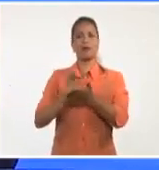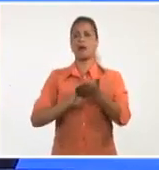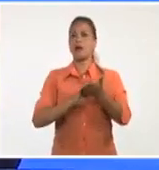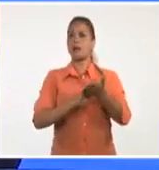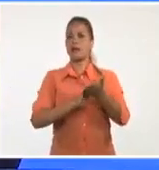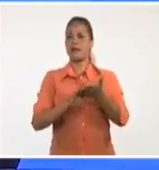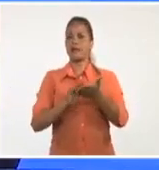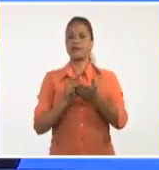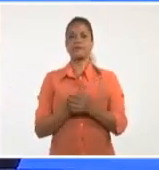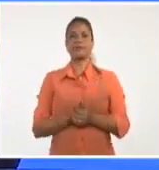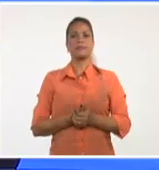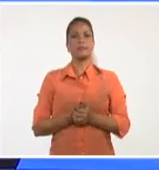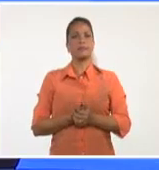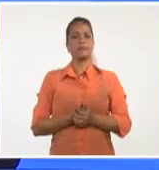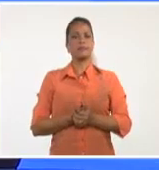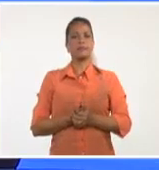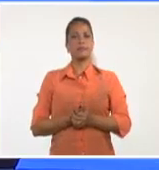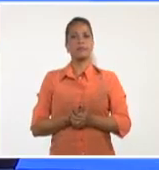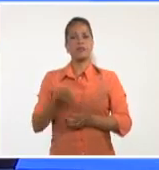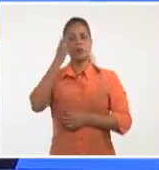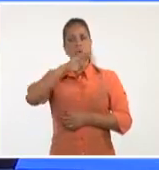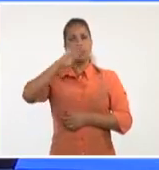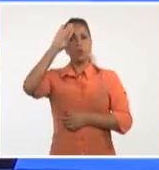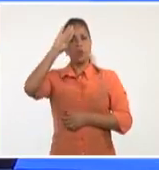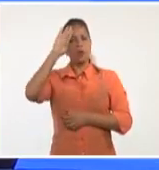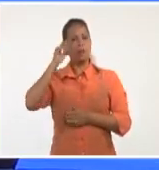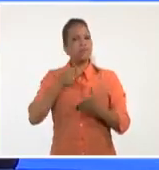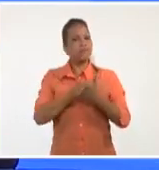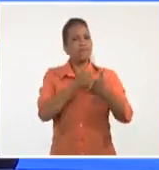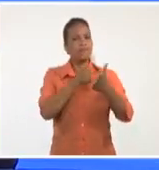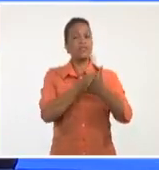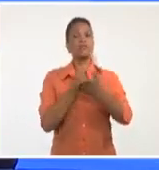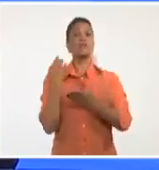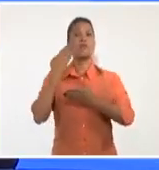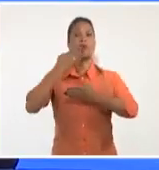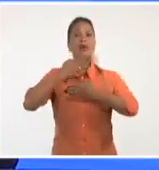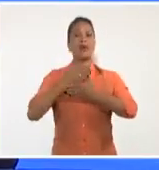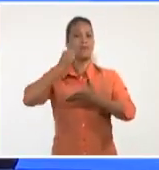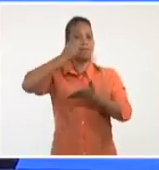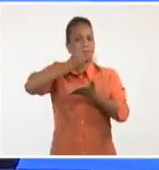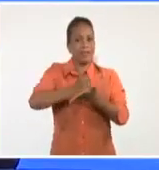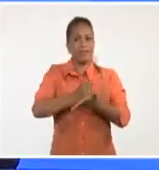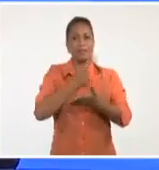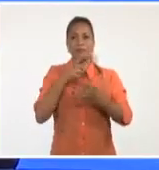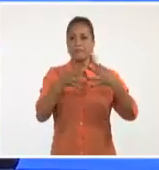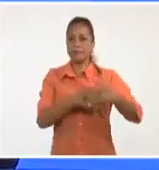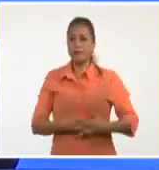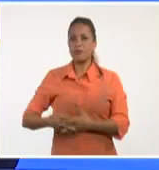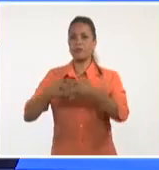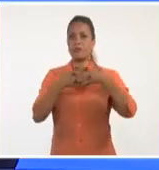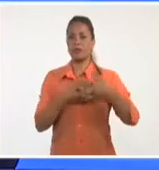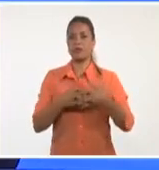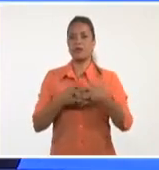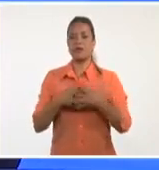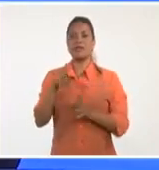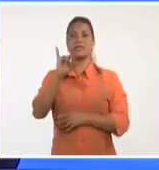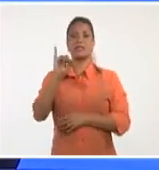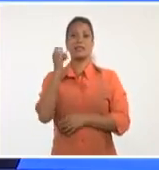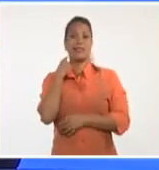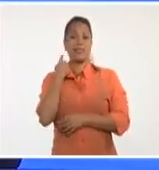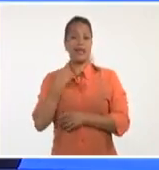otros derechos. Cuba enfrenta un criminal bloqueo impuesto por el gobierno de Estados Unidos hace más de 60